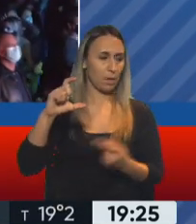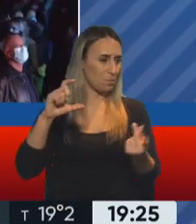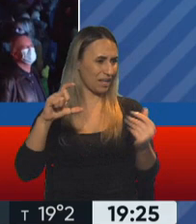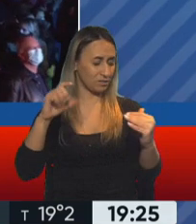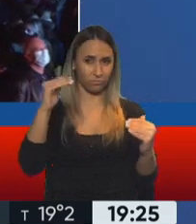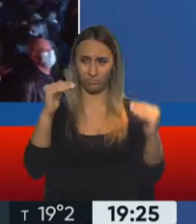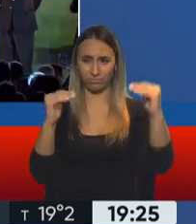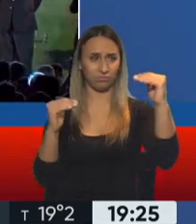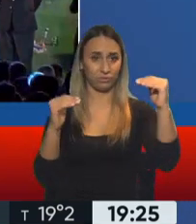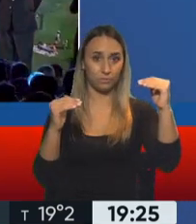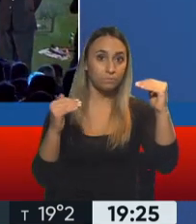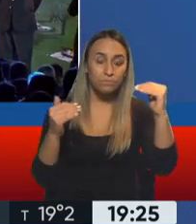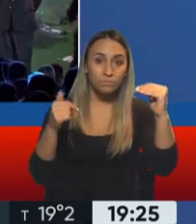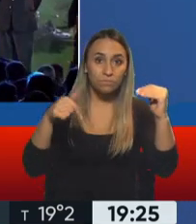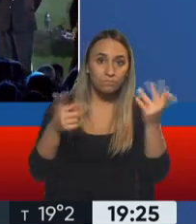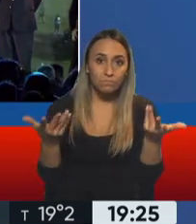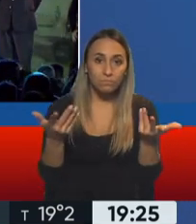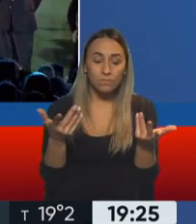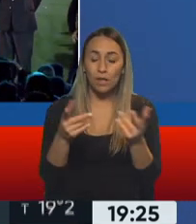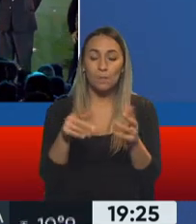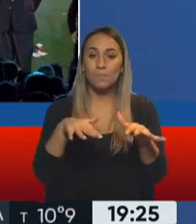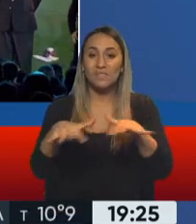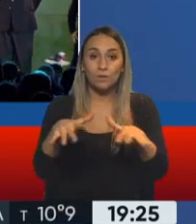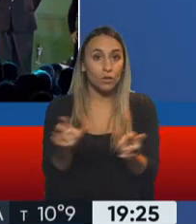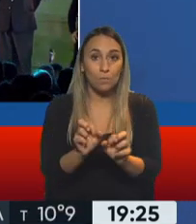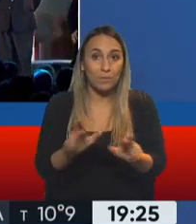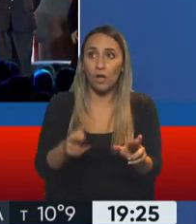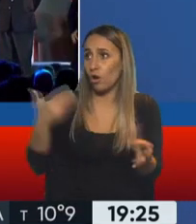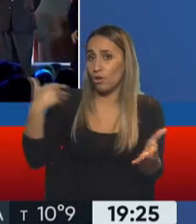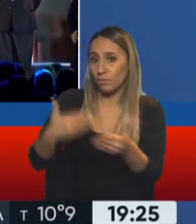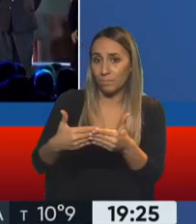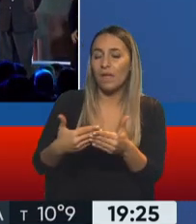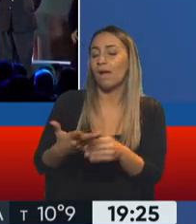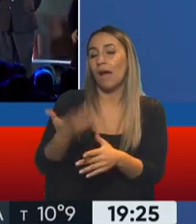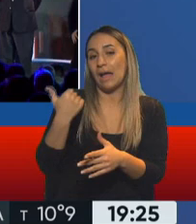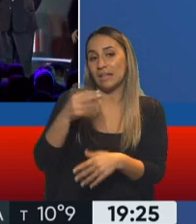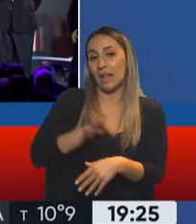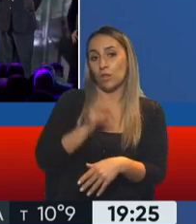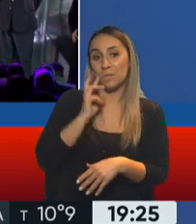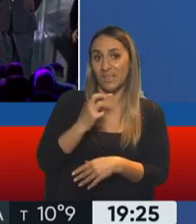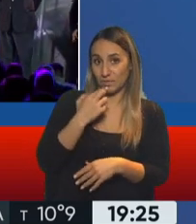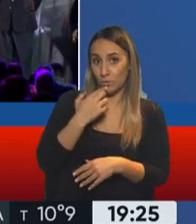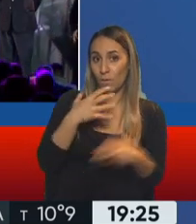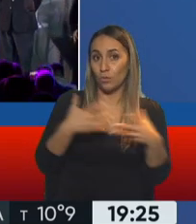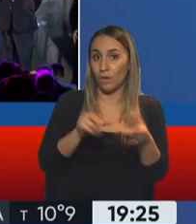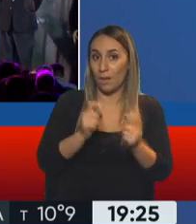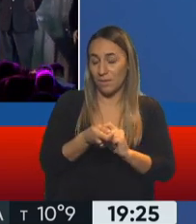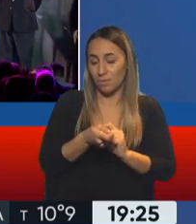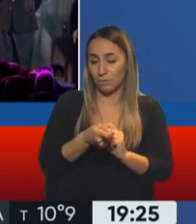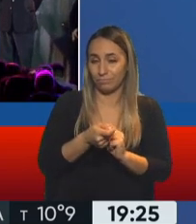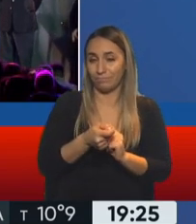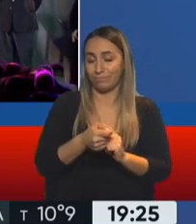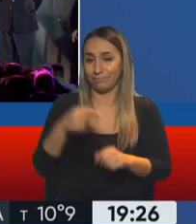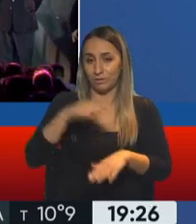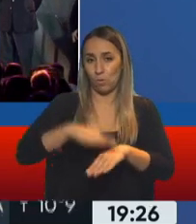Digamos, a ver, en esos términos, el peor escenario se lo llevaba Cambiemos, ¿sí? En sí. 2019. Después de 2020,